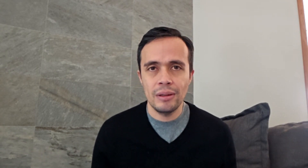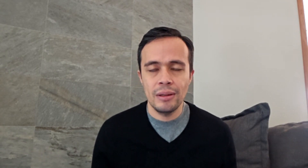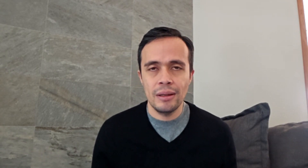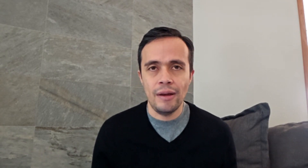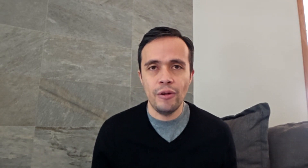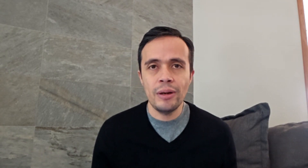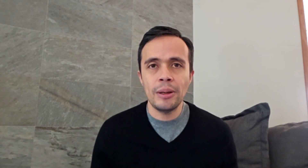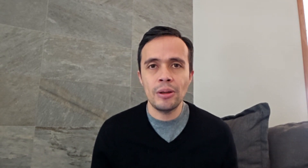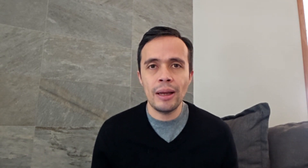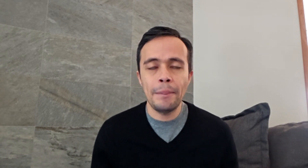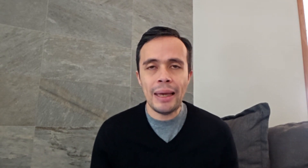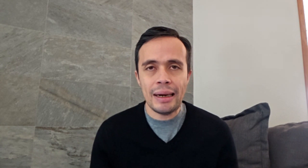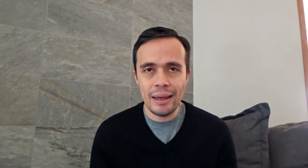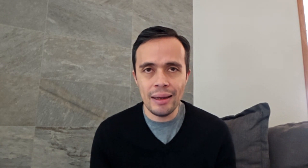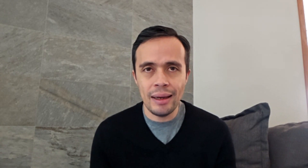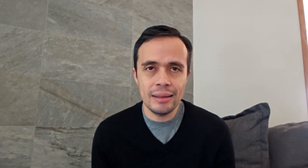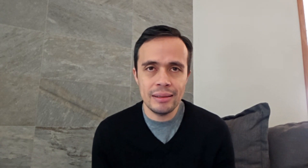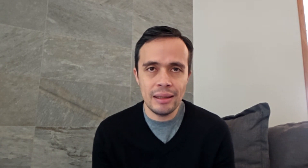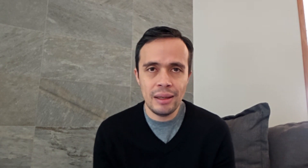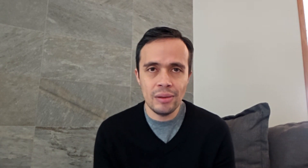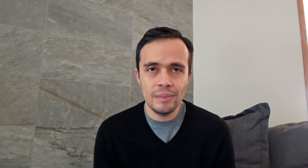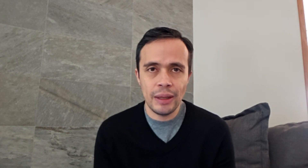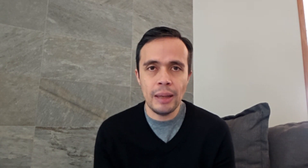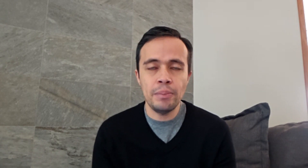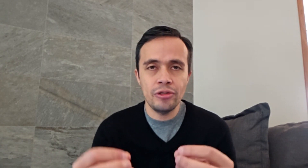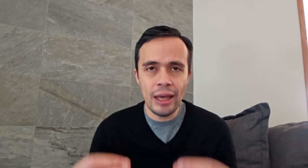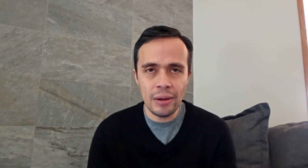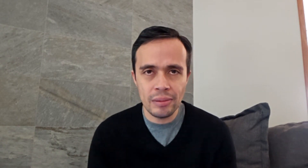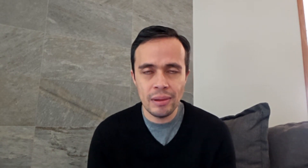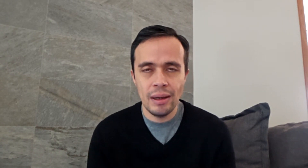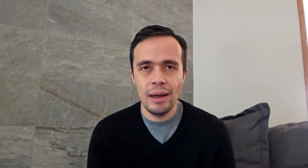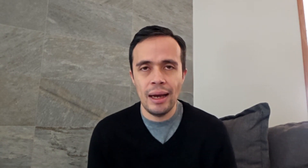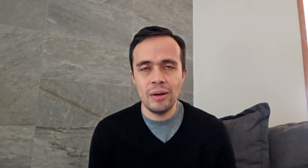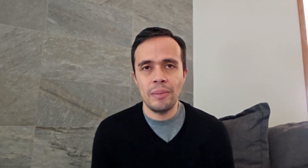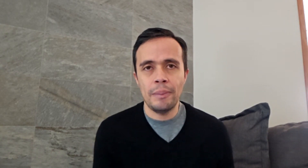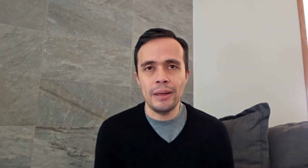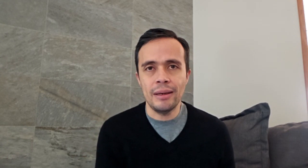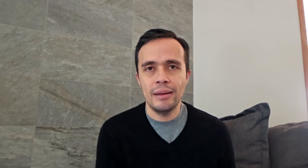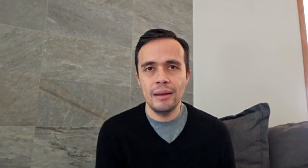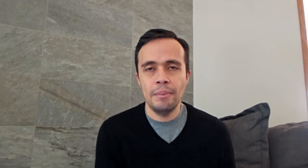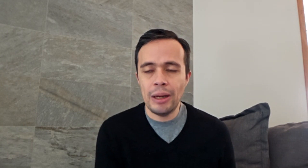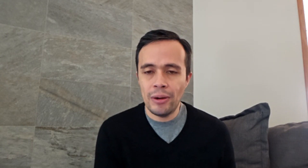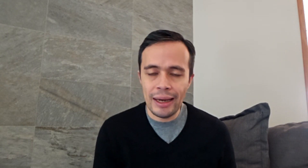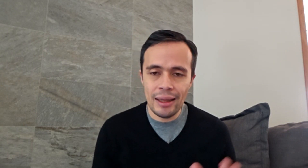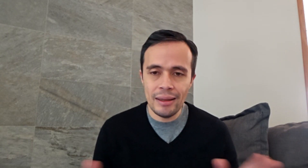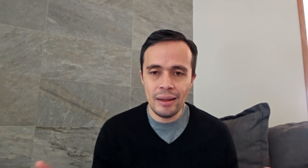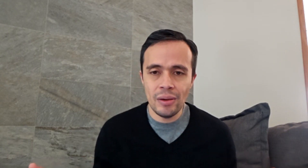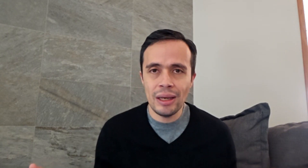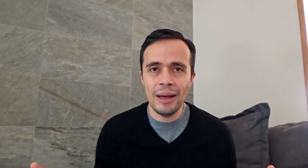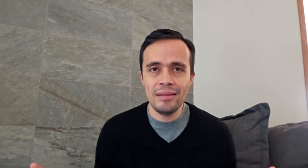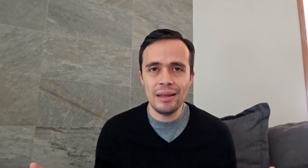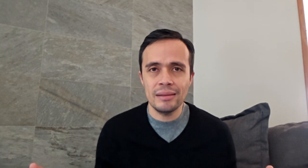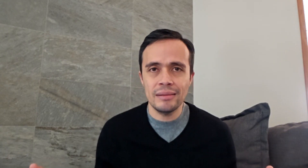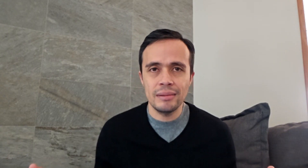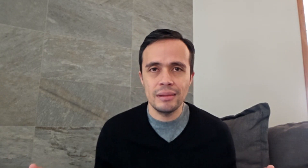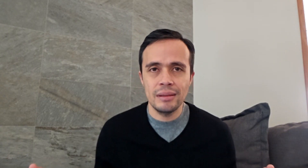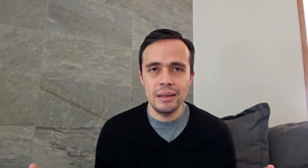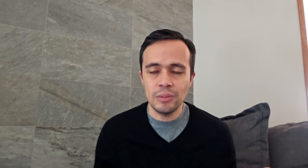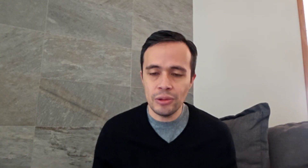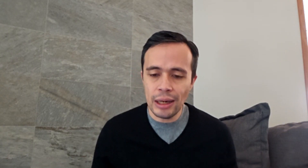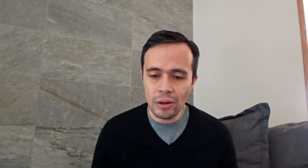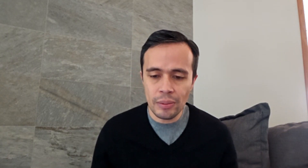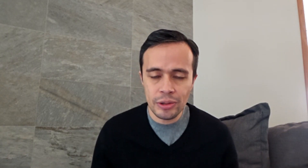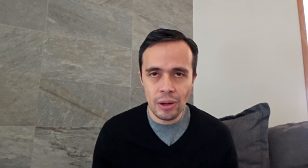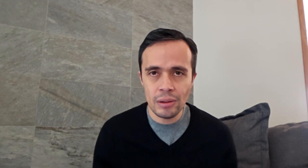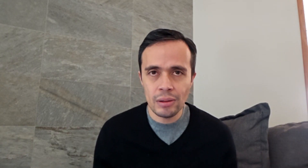limpiarlo. Fue una victoria pírrica en ese sentido. Impusieron a Norma Piña, pero la gente dijo, ya basta,